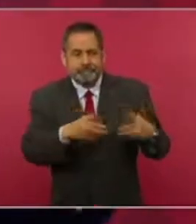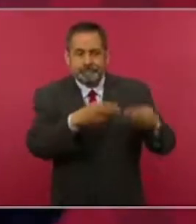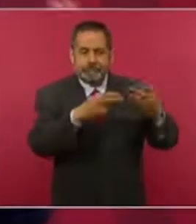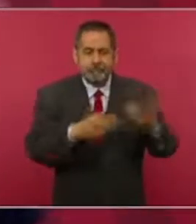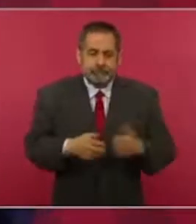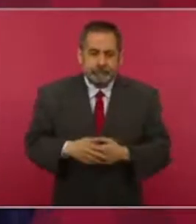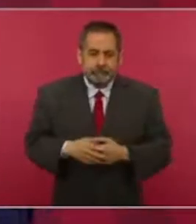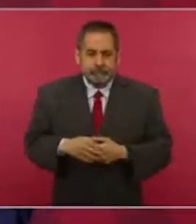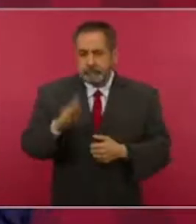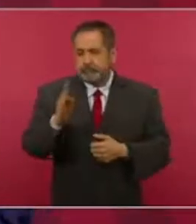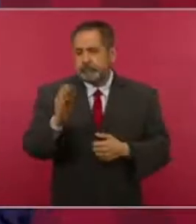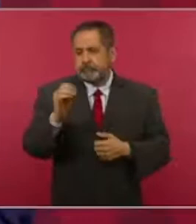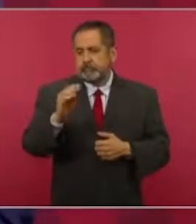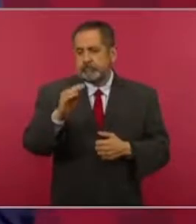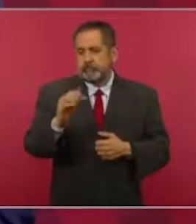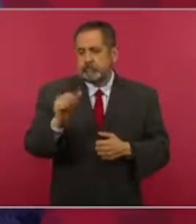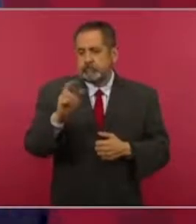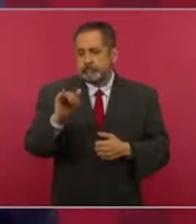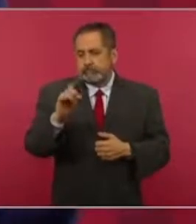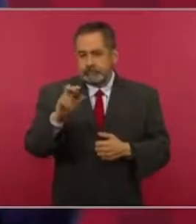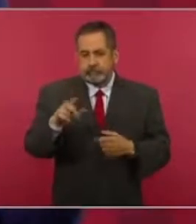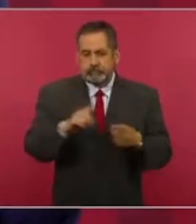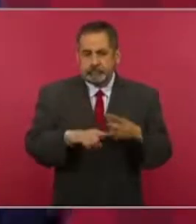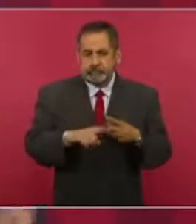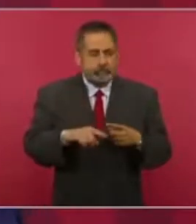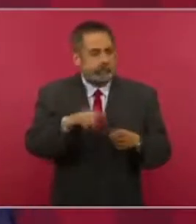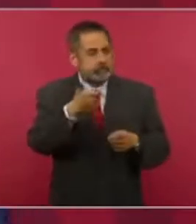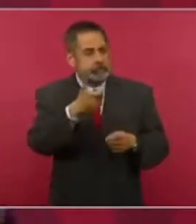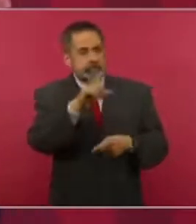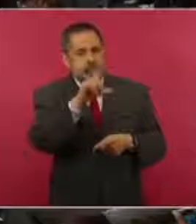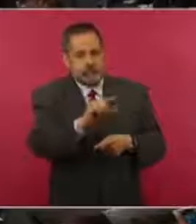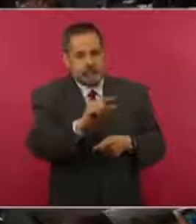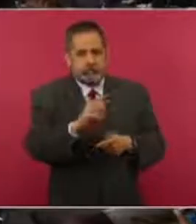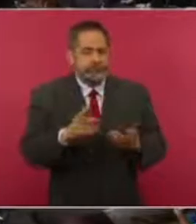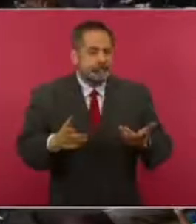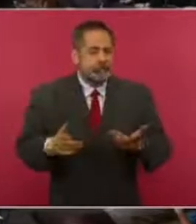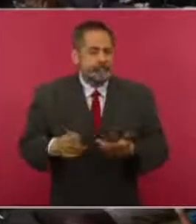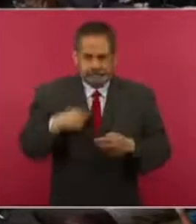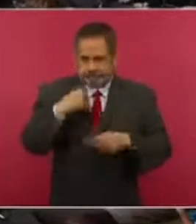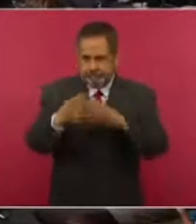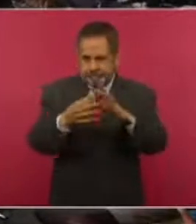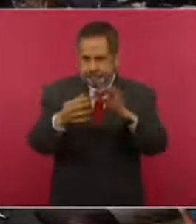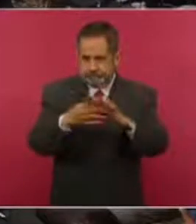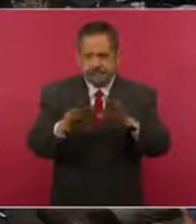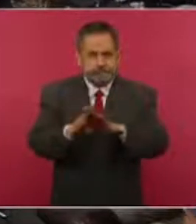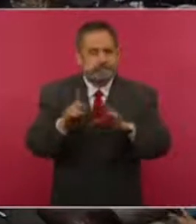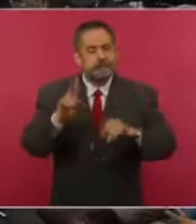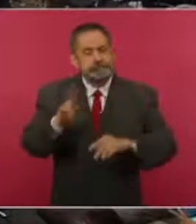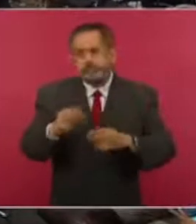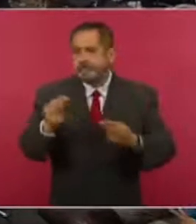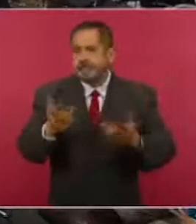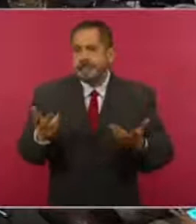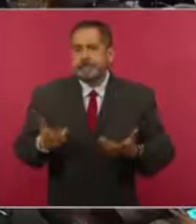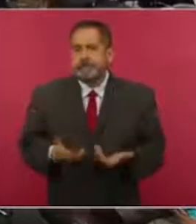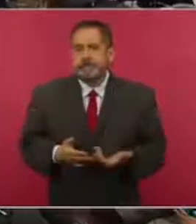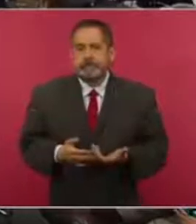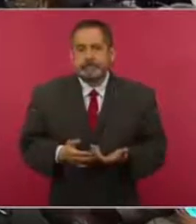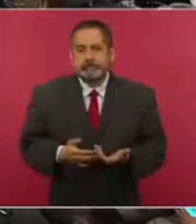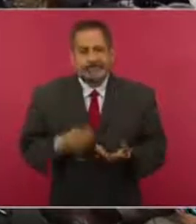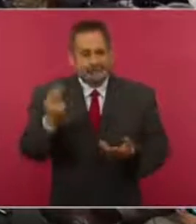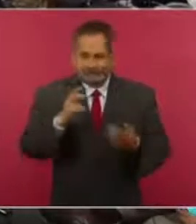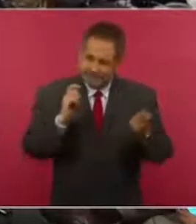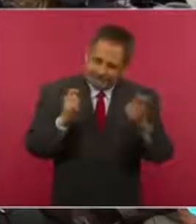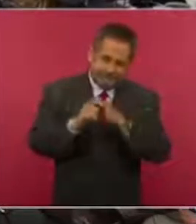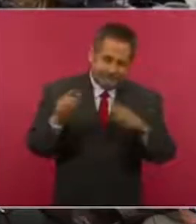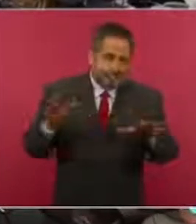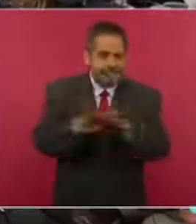Dices Bombardier, descuento, para que vean cómo necesitamos la